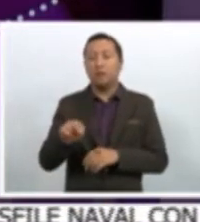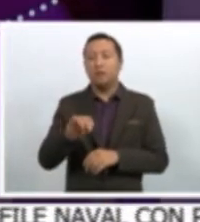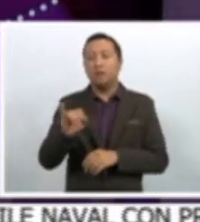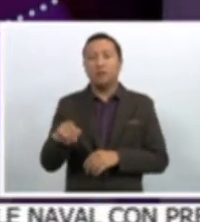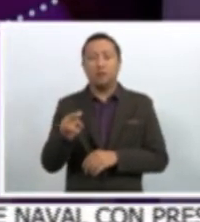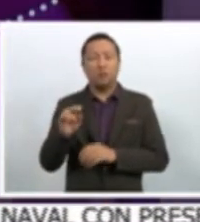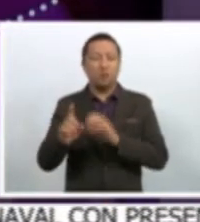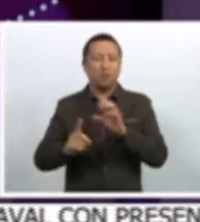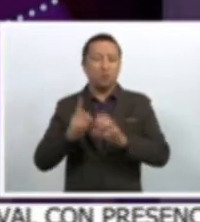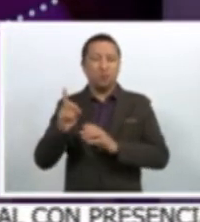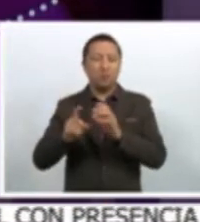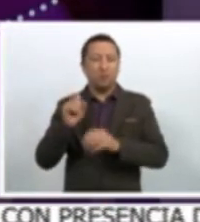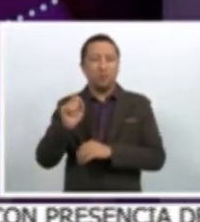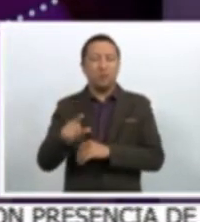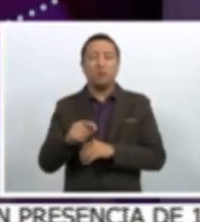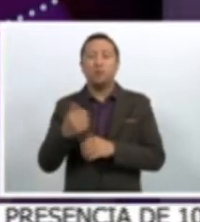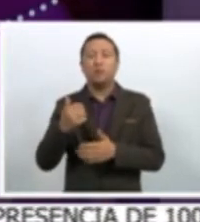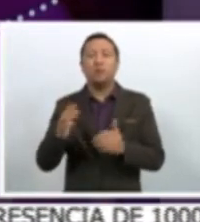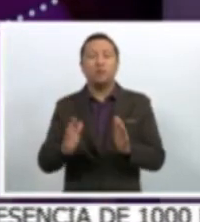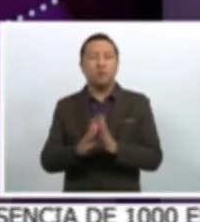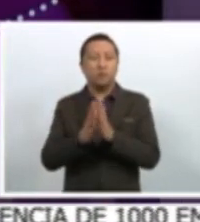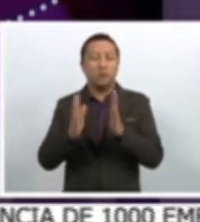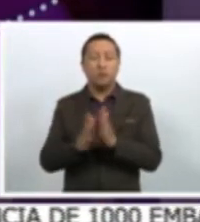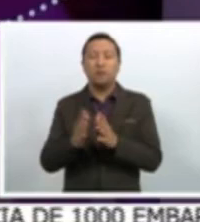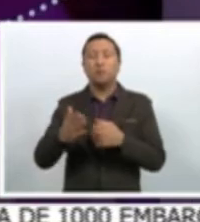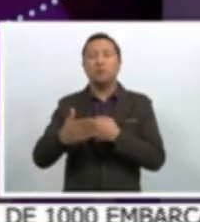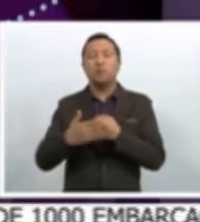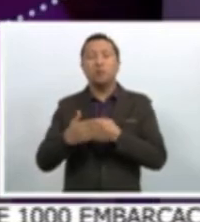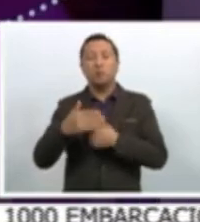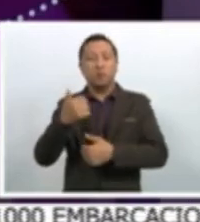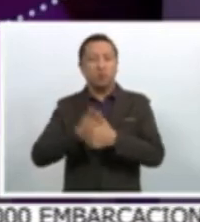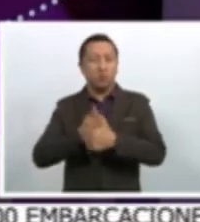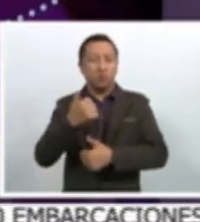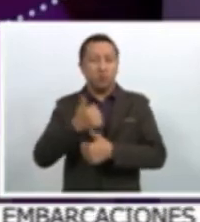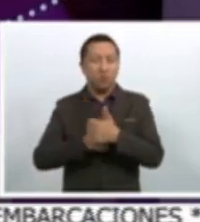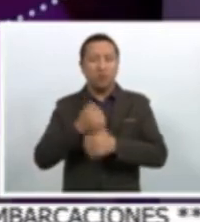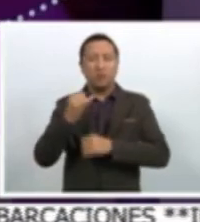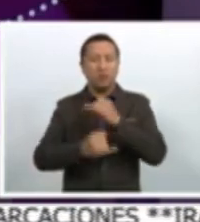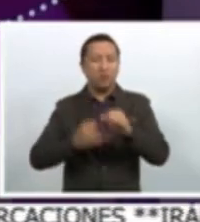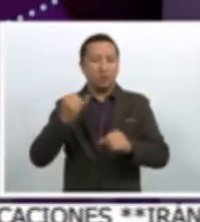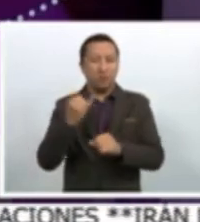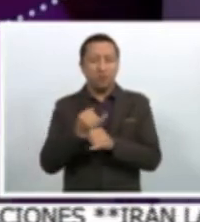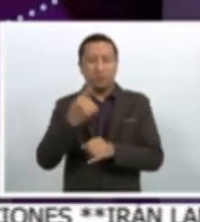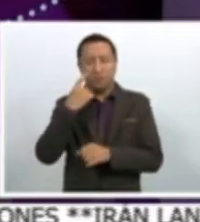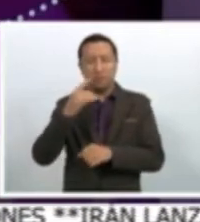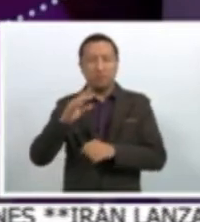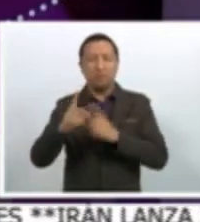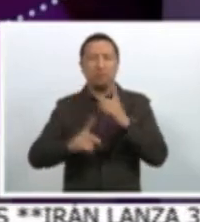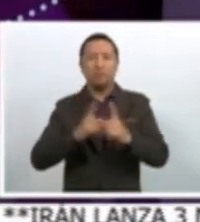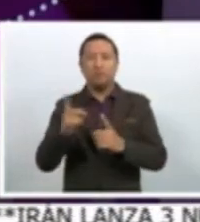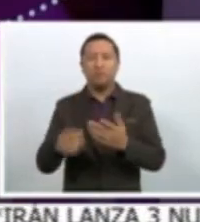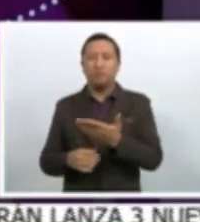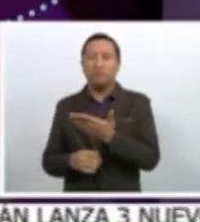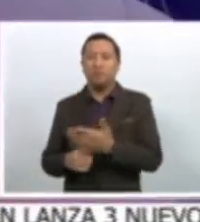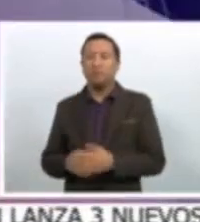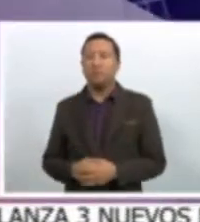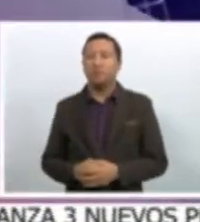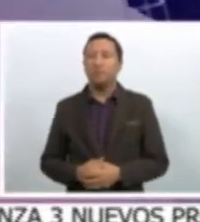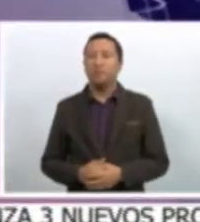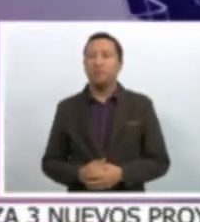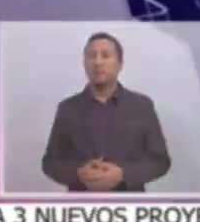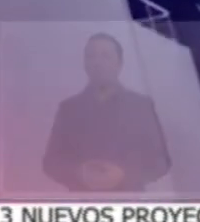Quintana Roo participarán en el tercer torneo internacional de clubes. Esta y más información en nuestra sección deportiva.